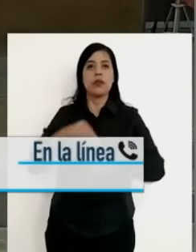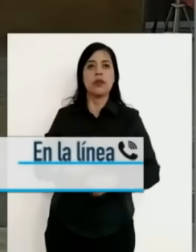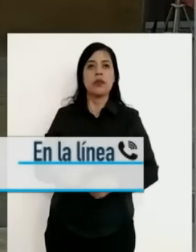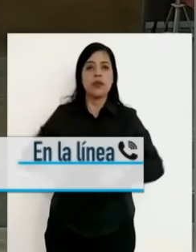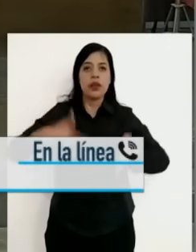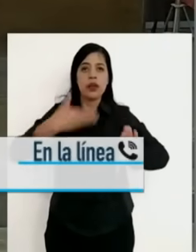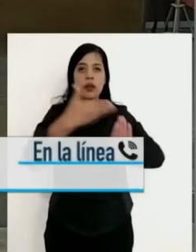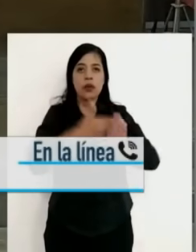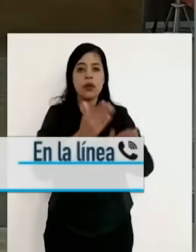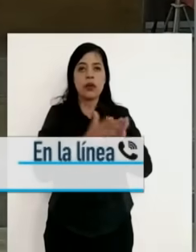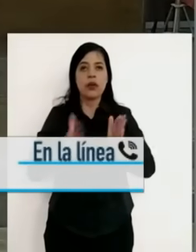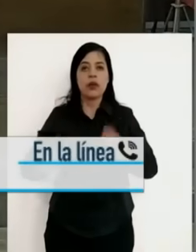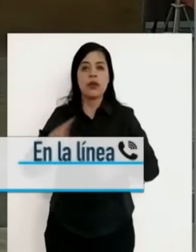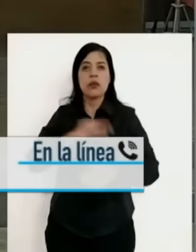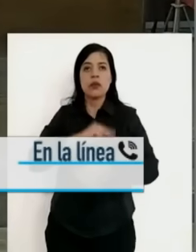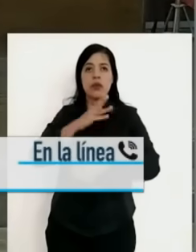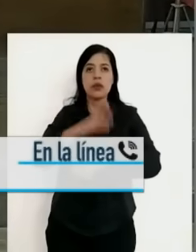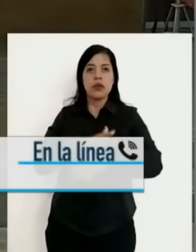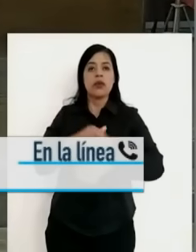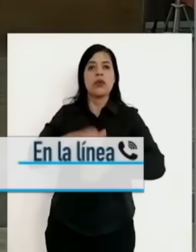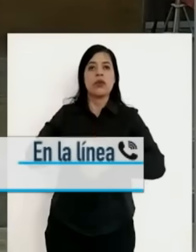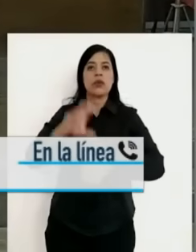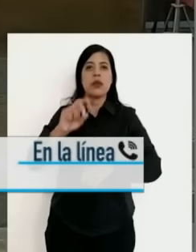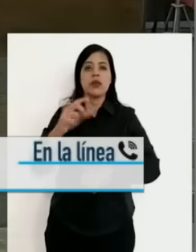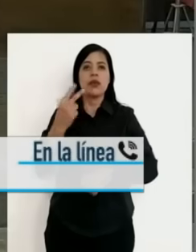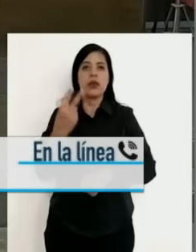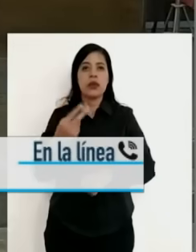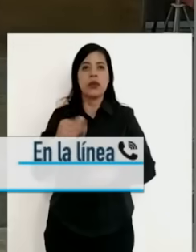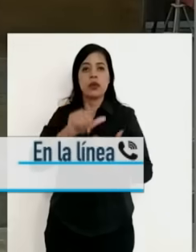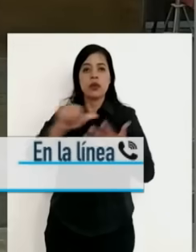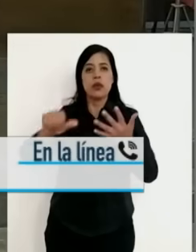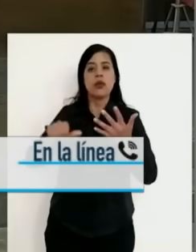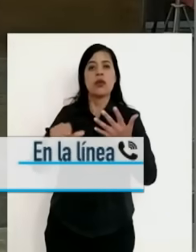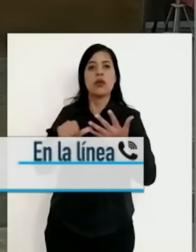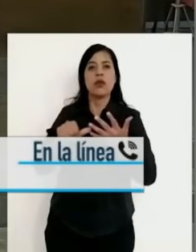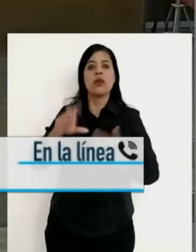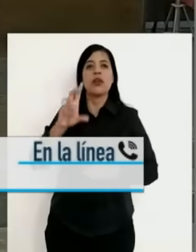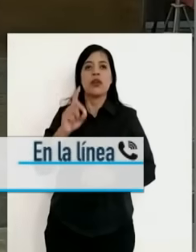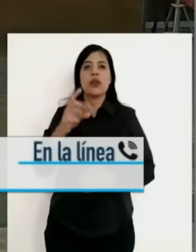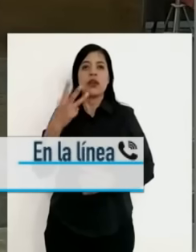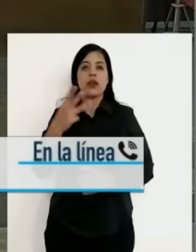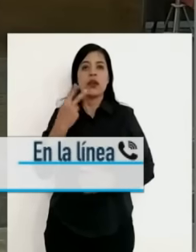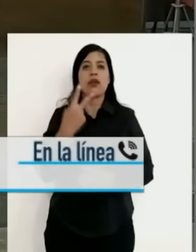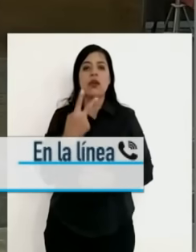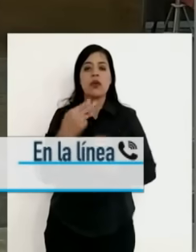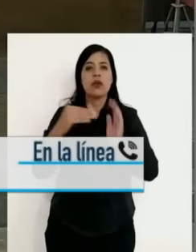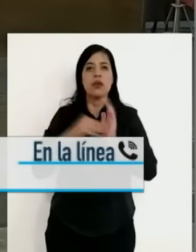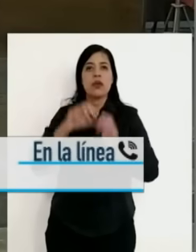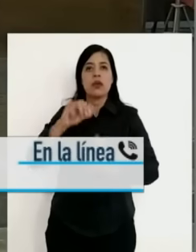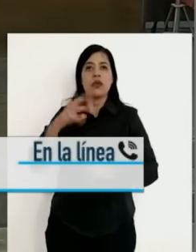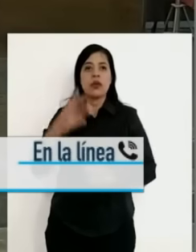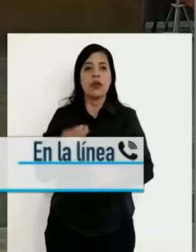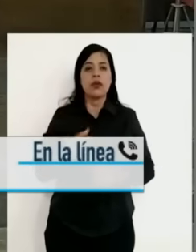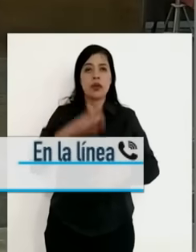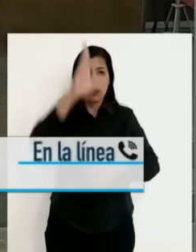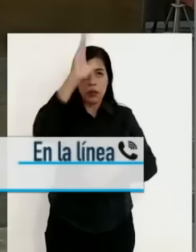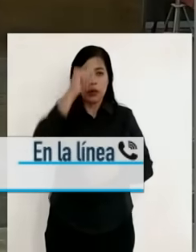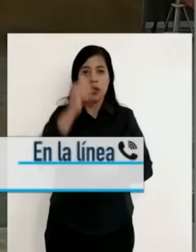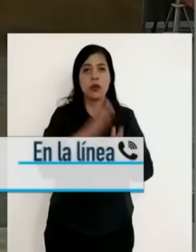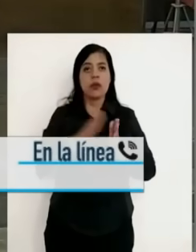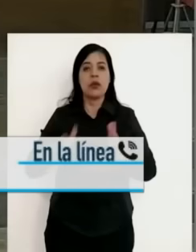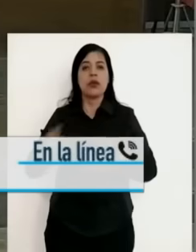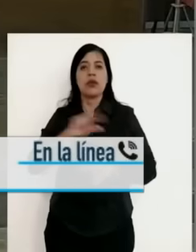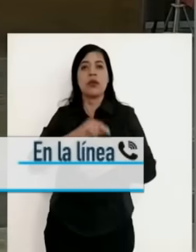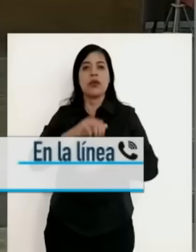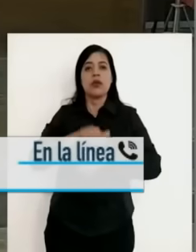un registro que queda de una lista de asistencia para acreditar su presencia durante